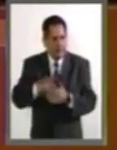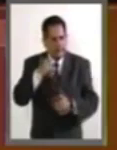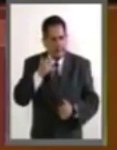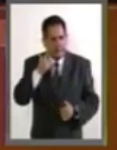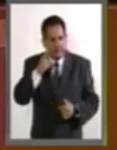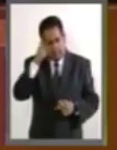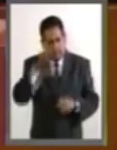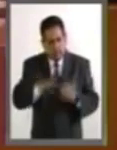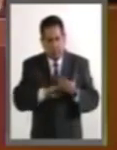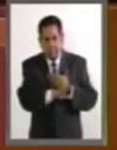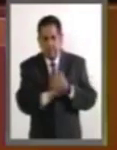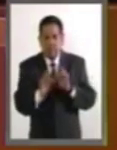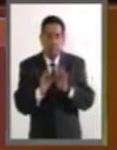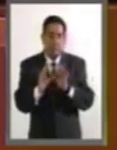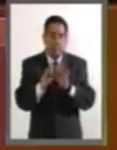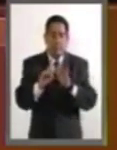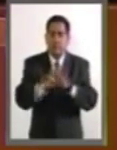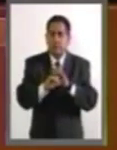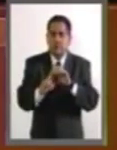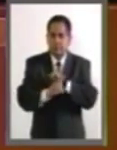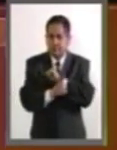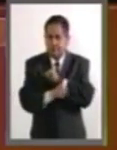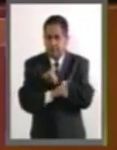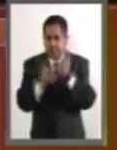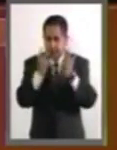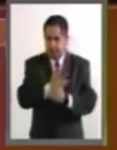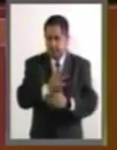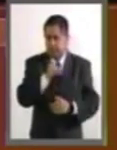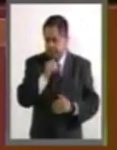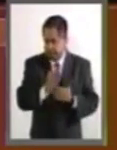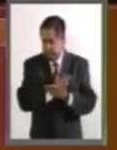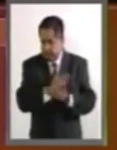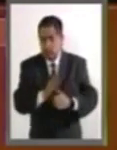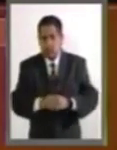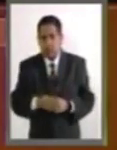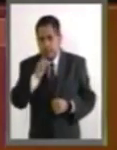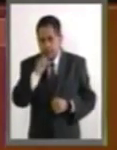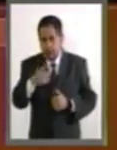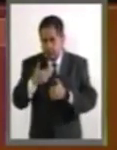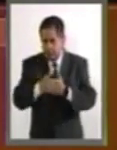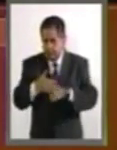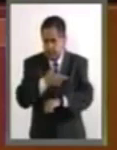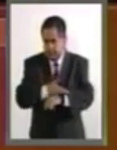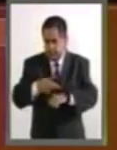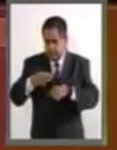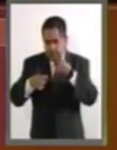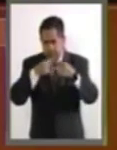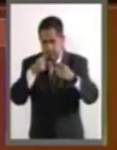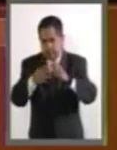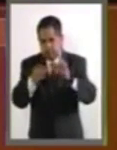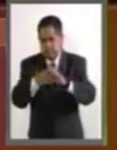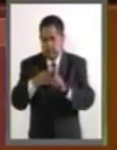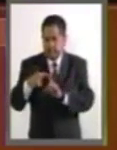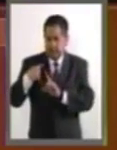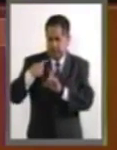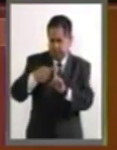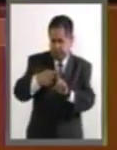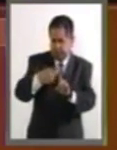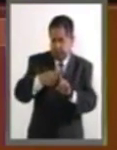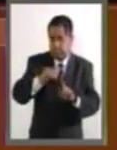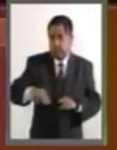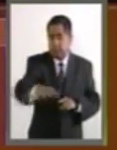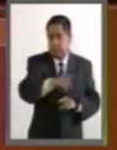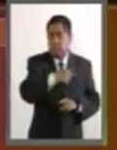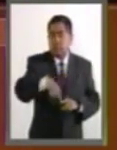los embarazos precoces. De igual forma, tenemos que avanzar al fortalecimiento de las acciones afirmativas que permitan a las